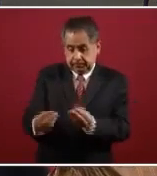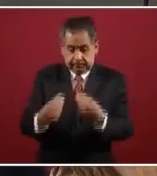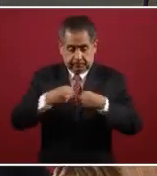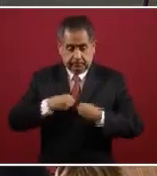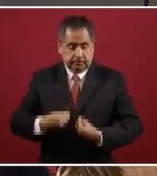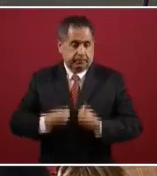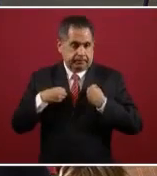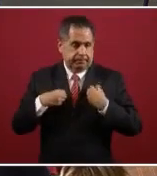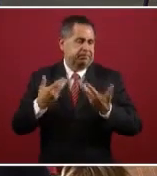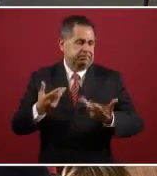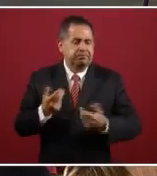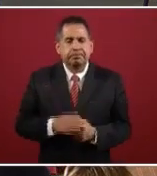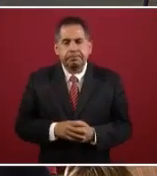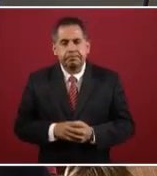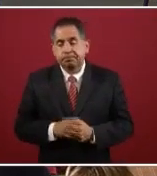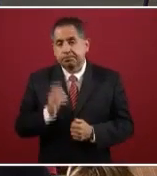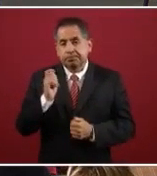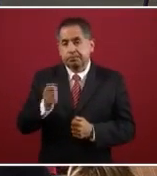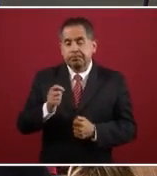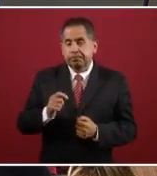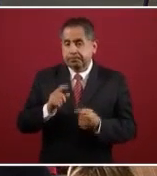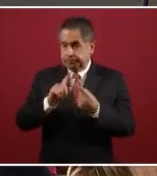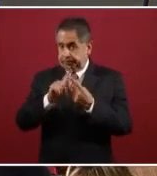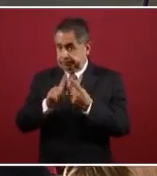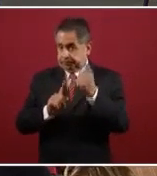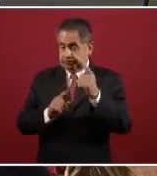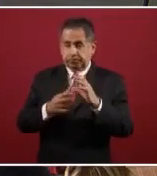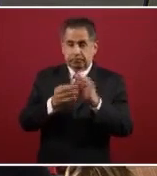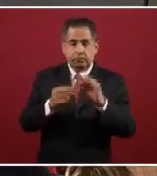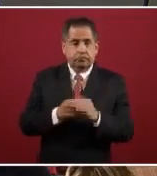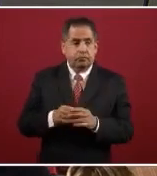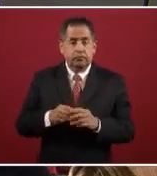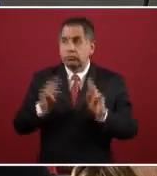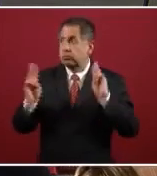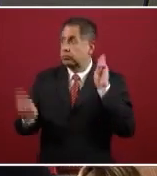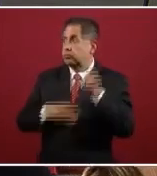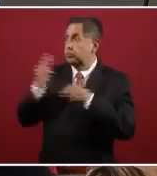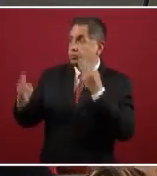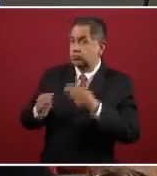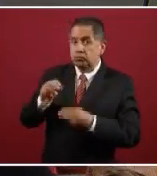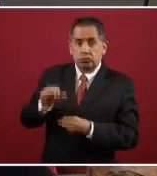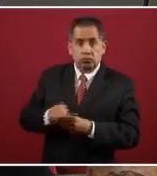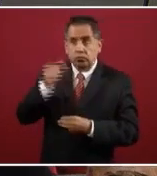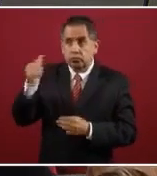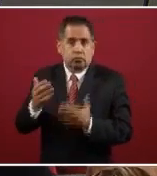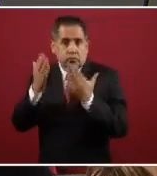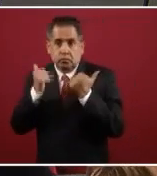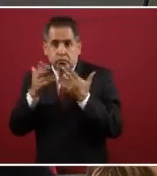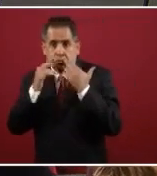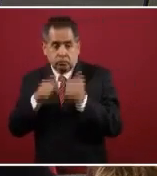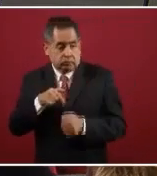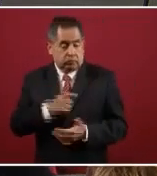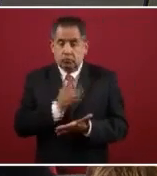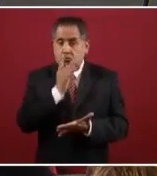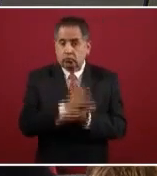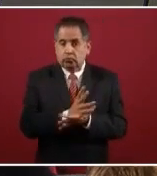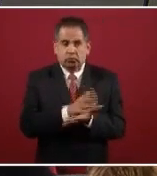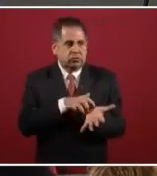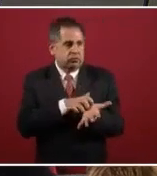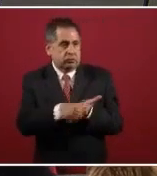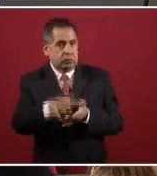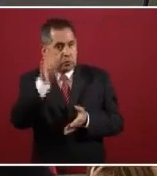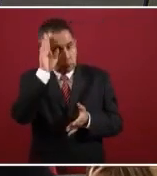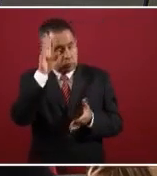Primero, es que este es un programa único en el mundo por su sentido social y escala